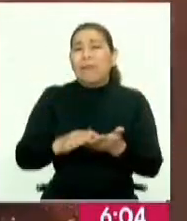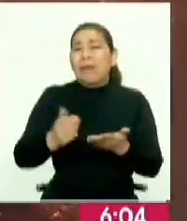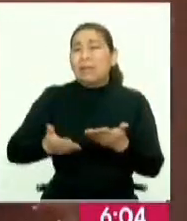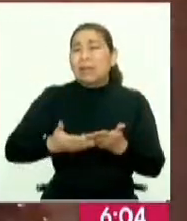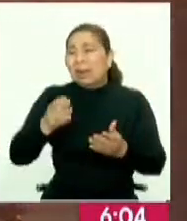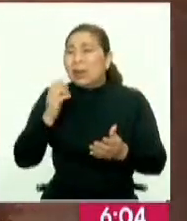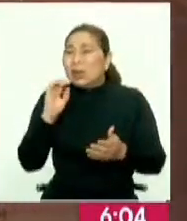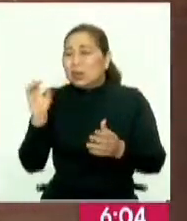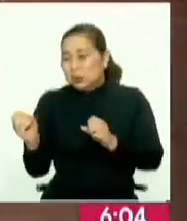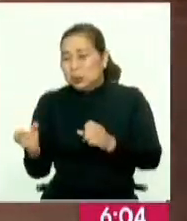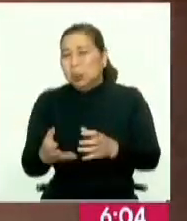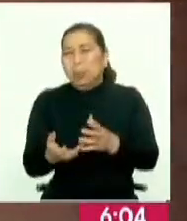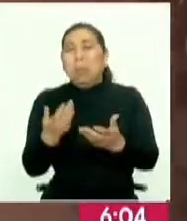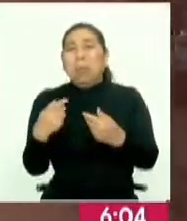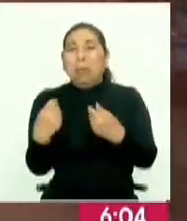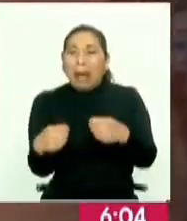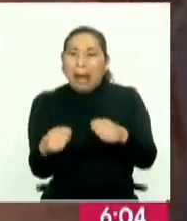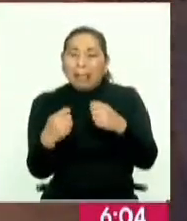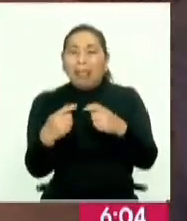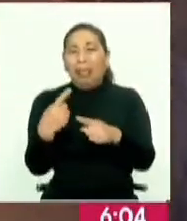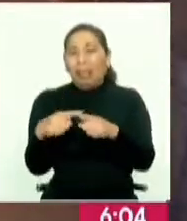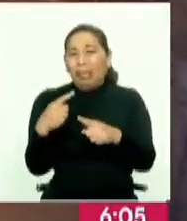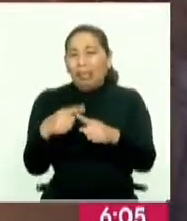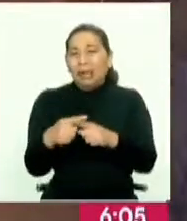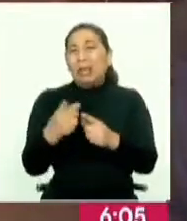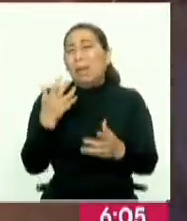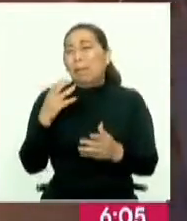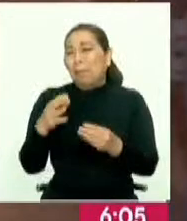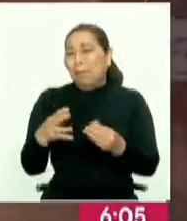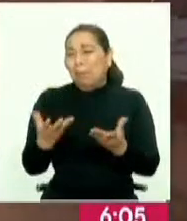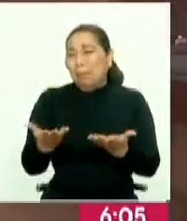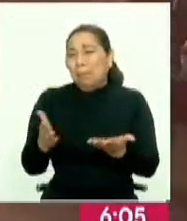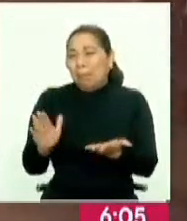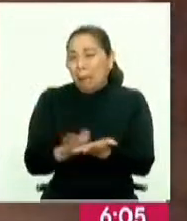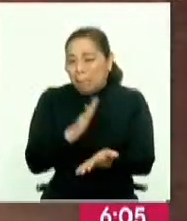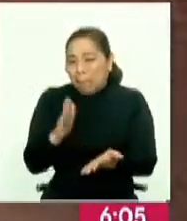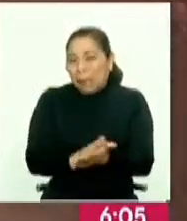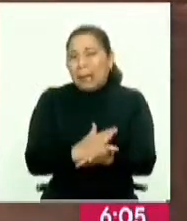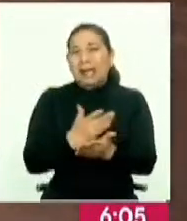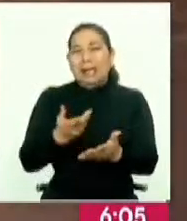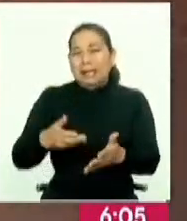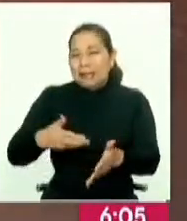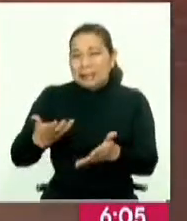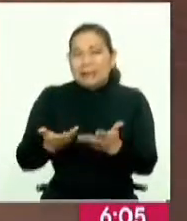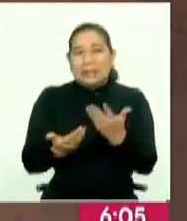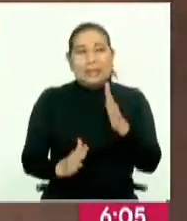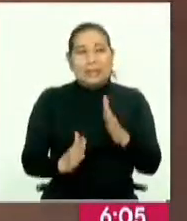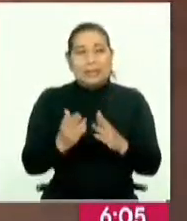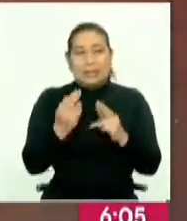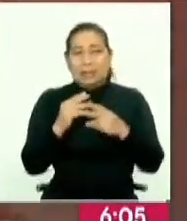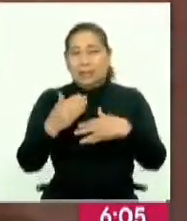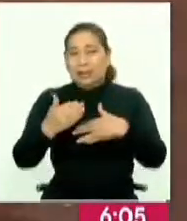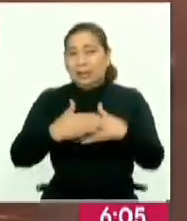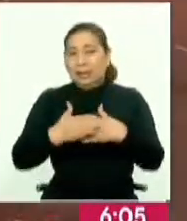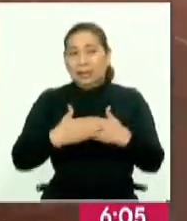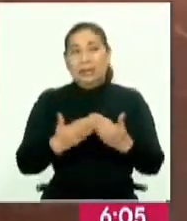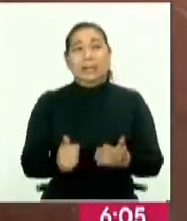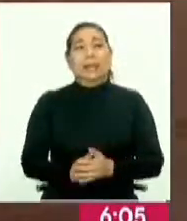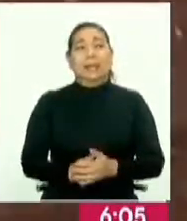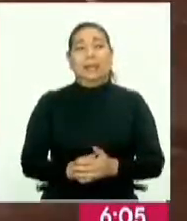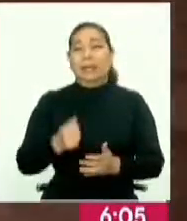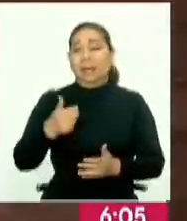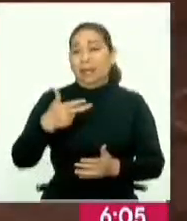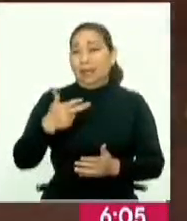y puedan alcanzar a las viviendas contiguas incluso amenazadas con llegar a estos edificios que vemos en pantalla edificios de